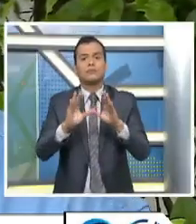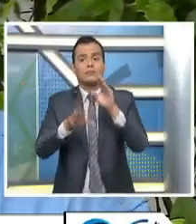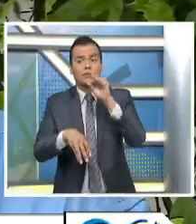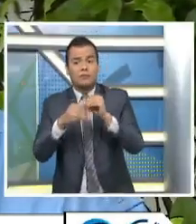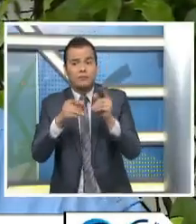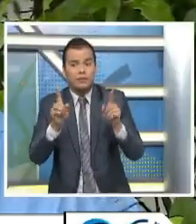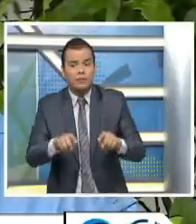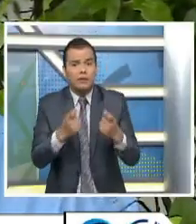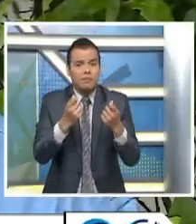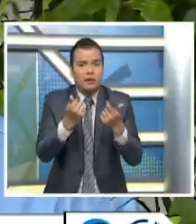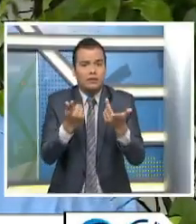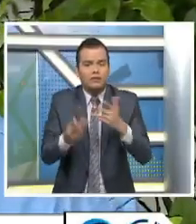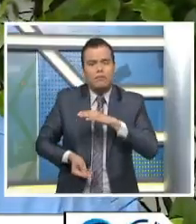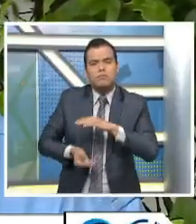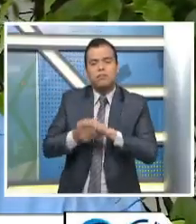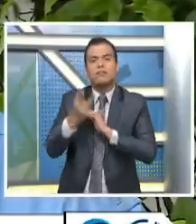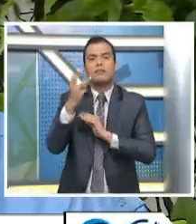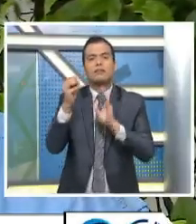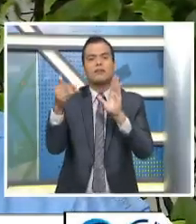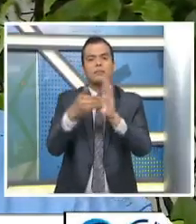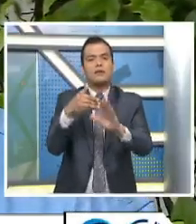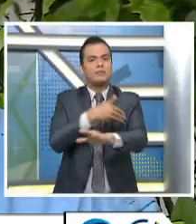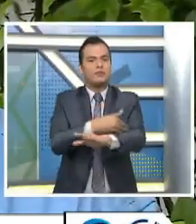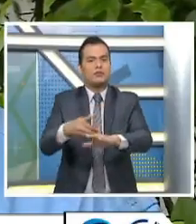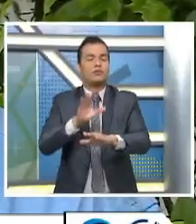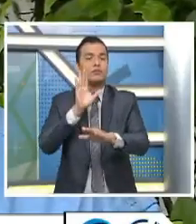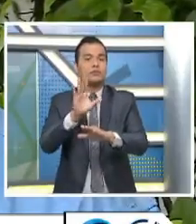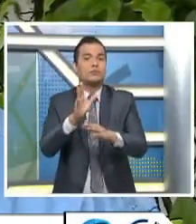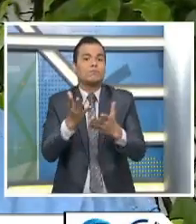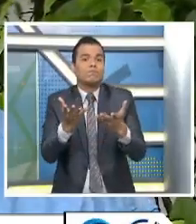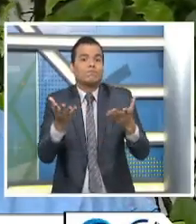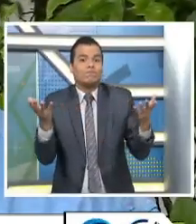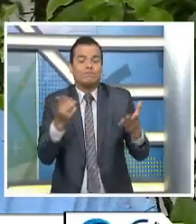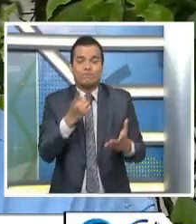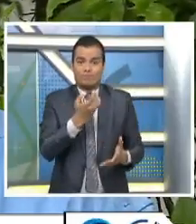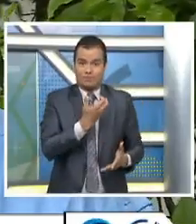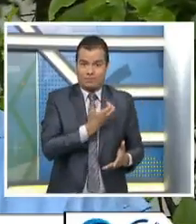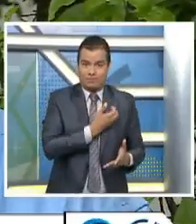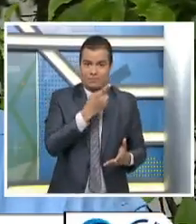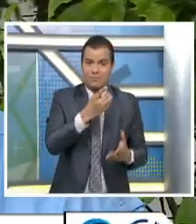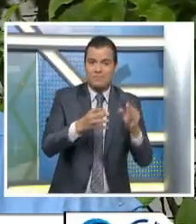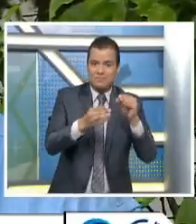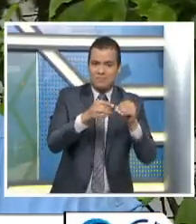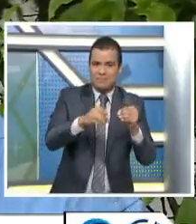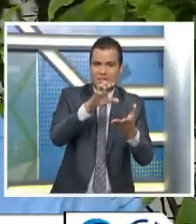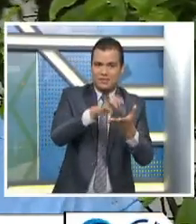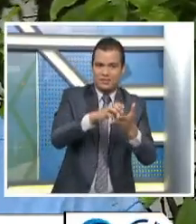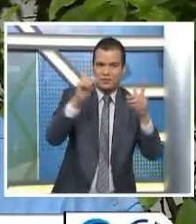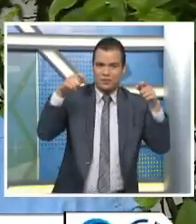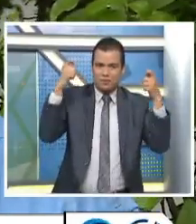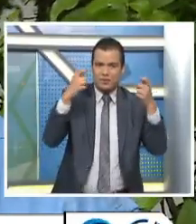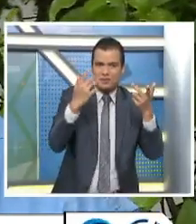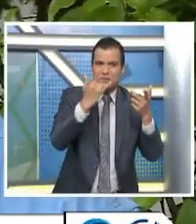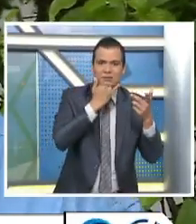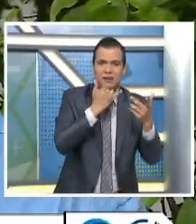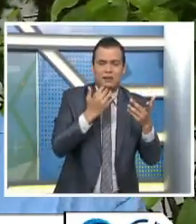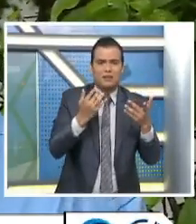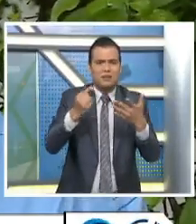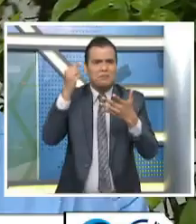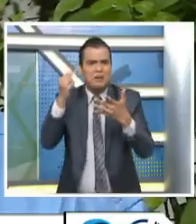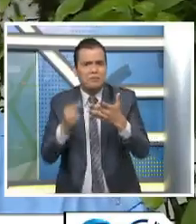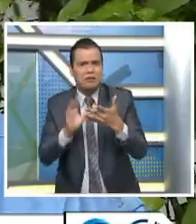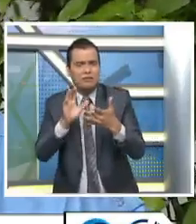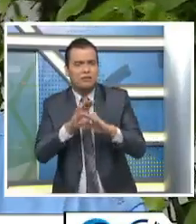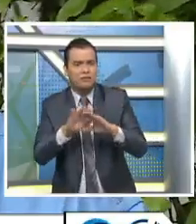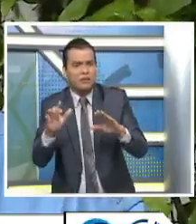un detrimento patrimonial por 30 mil millones de pesos cuando él fue alcalde de un centro comercial en Cali. O sea, no son solamente esas cosas, no nos